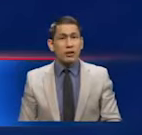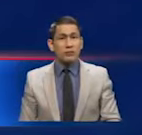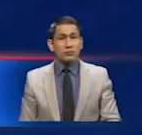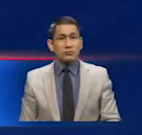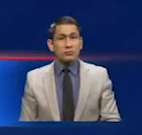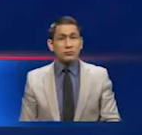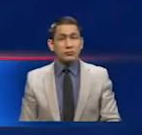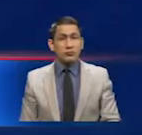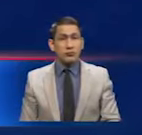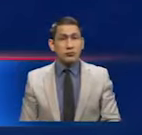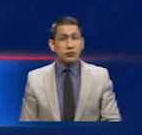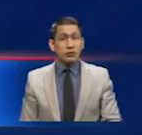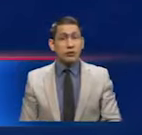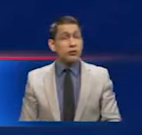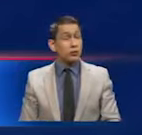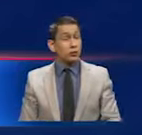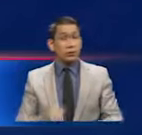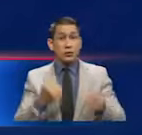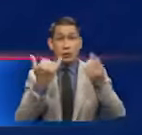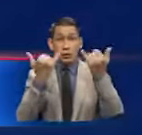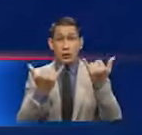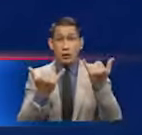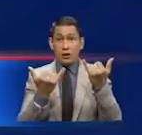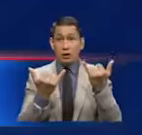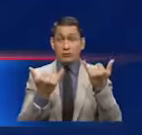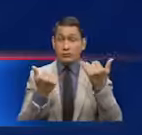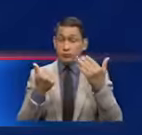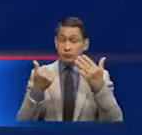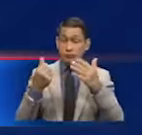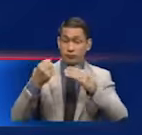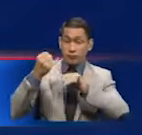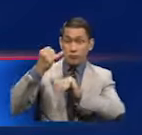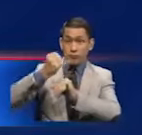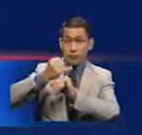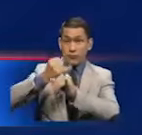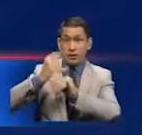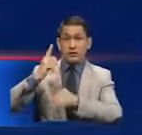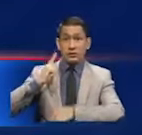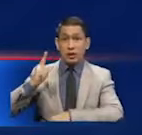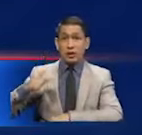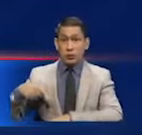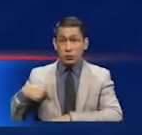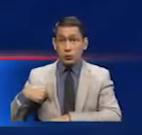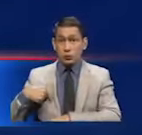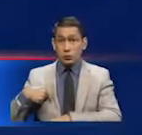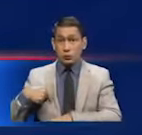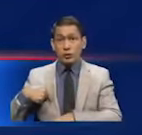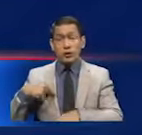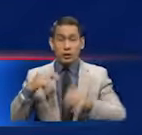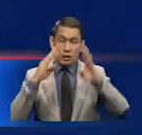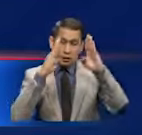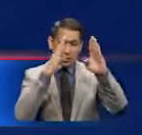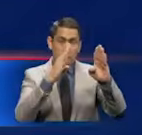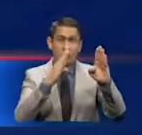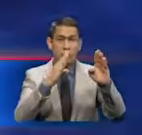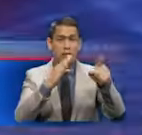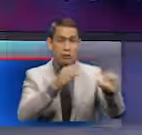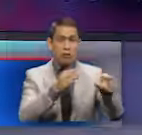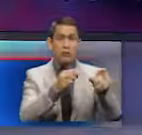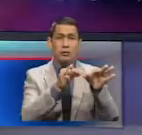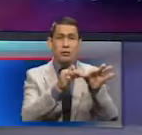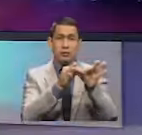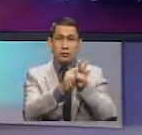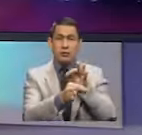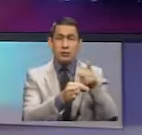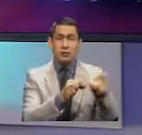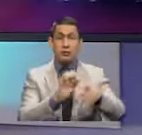ojalá pueda ser controlado, los organismos de salud están activados y puedan controlar esta situación, Felipe. Y le cuento que en el sector